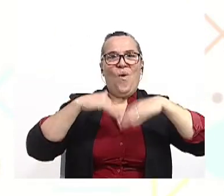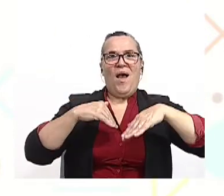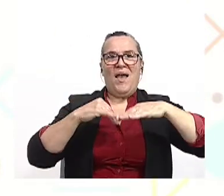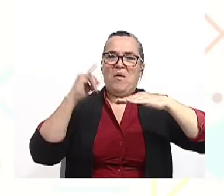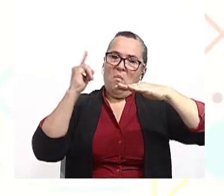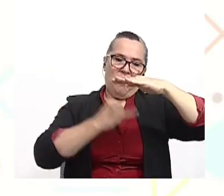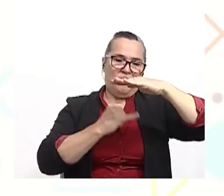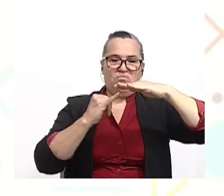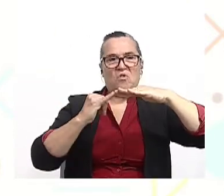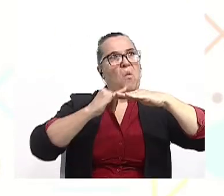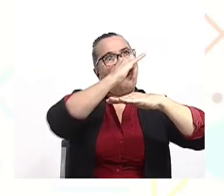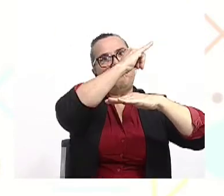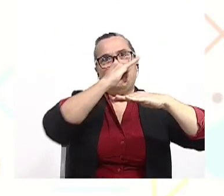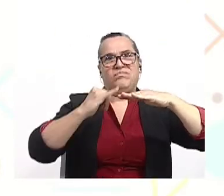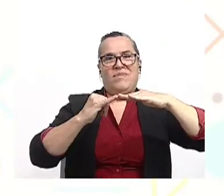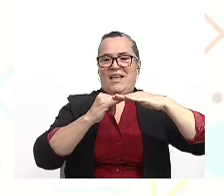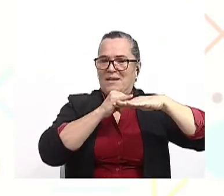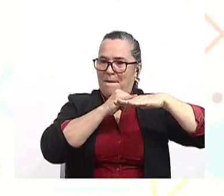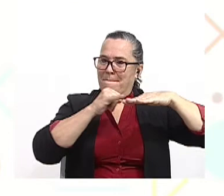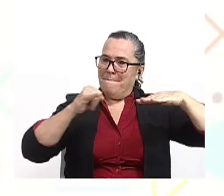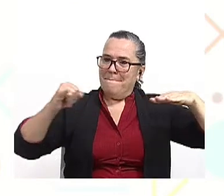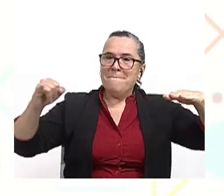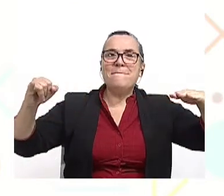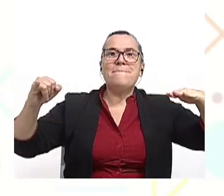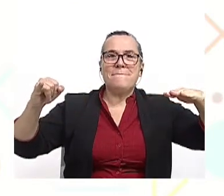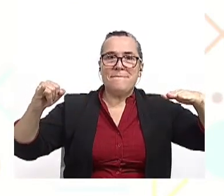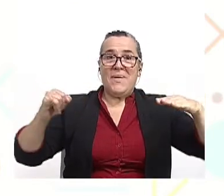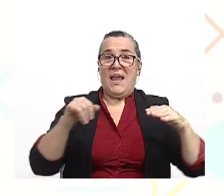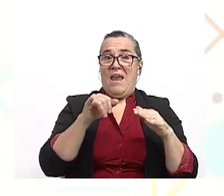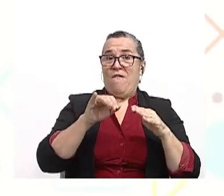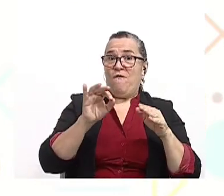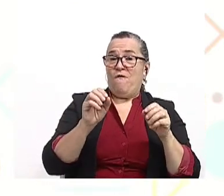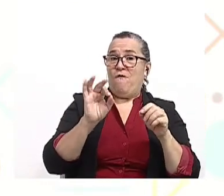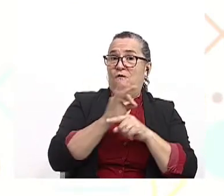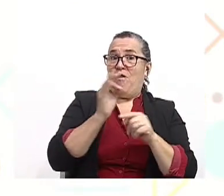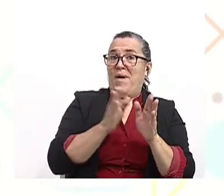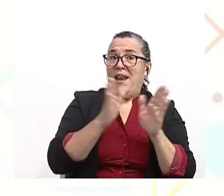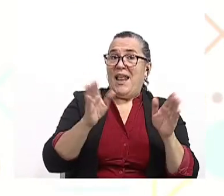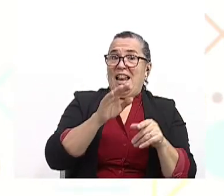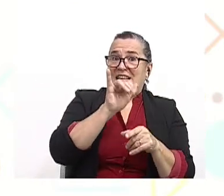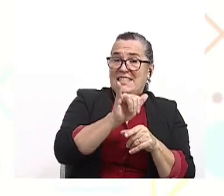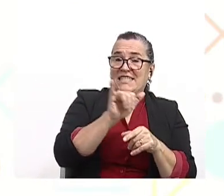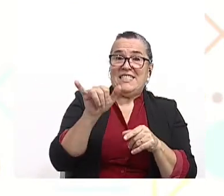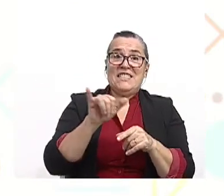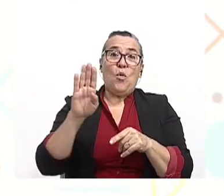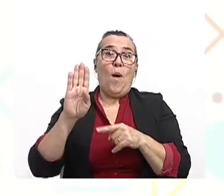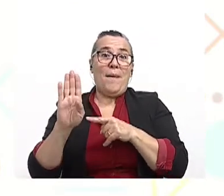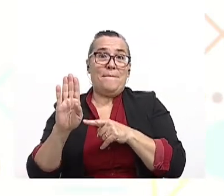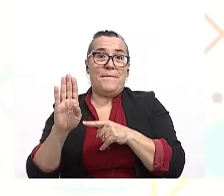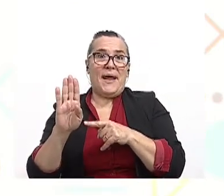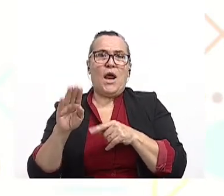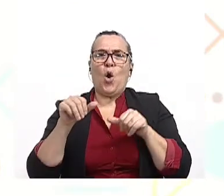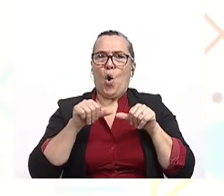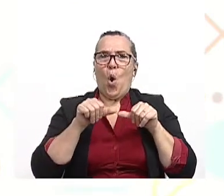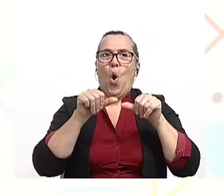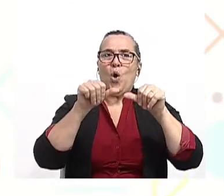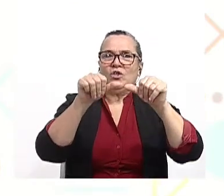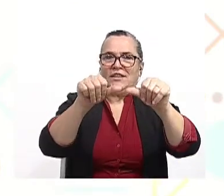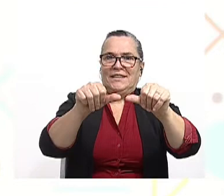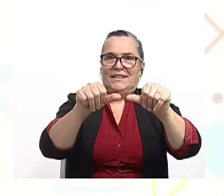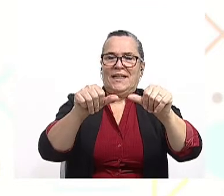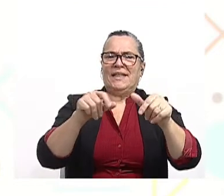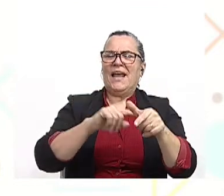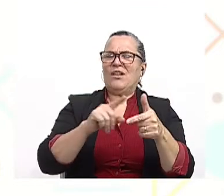es y igual a b para una función constante. Una función muy importante que es necesario de las funciones lineales es la